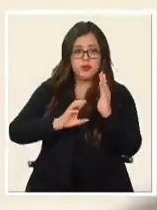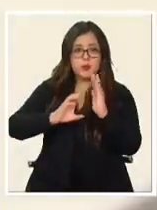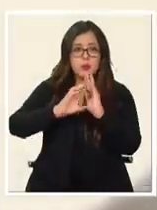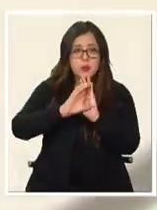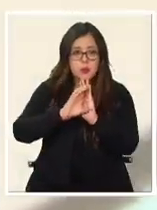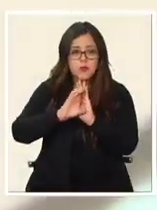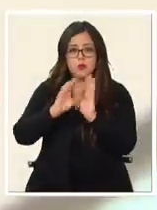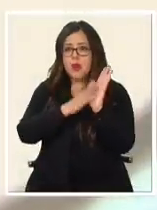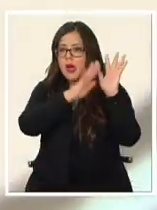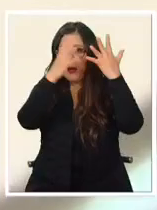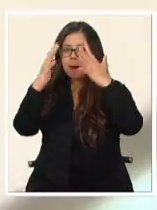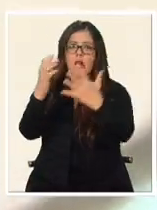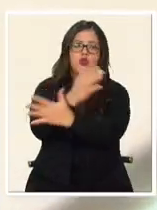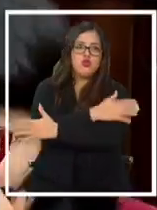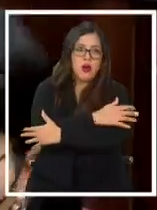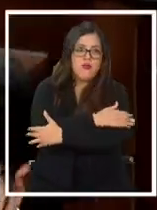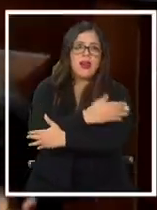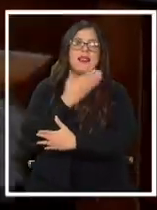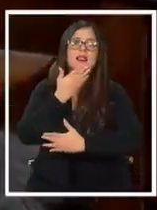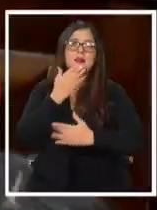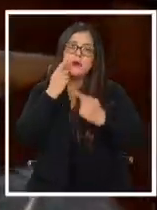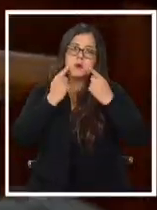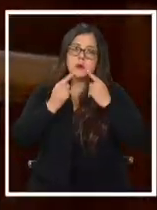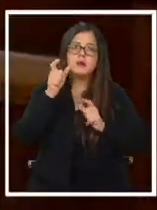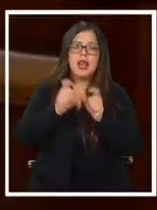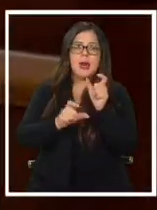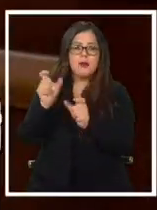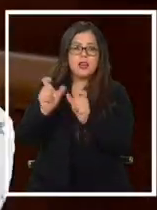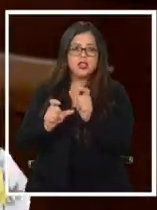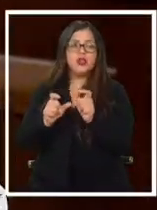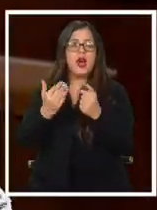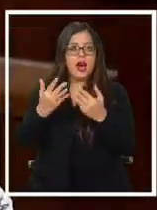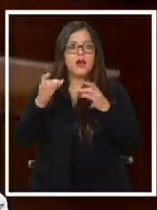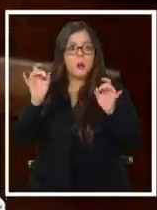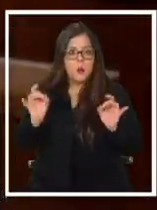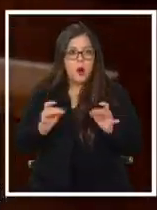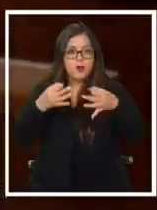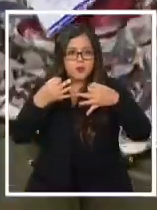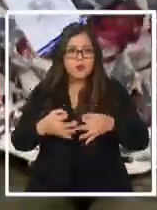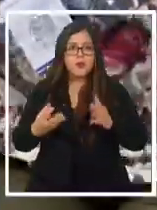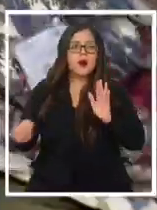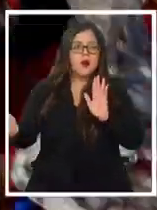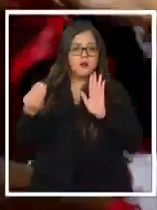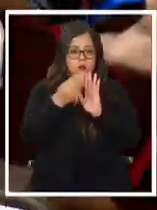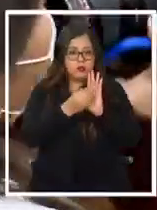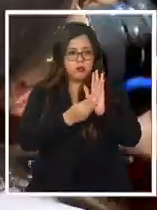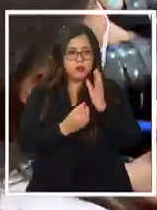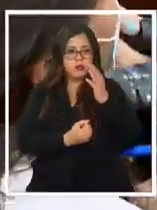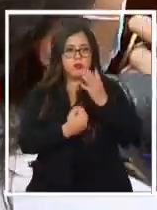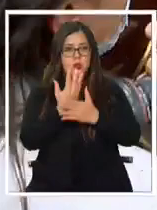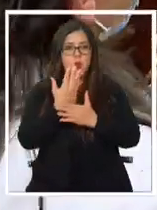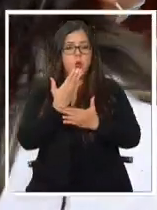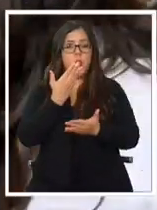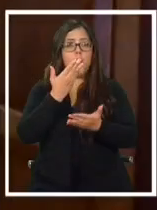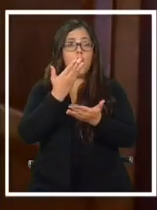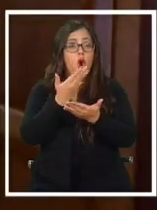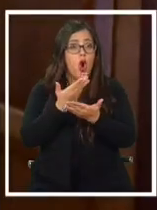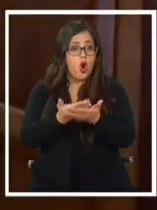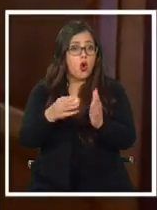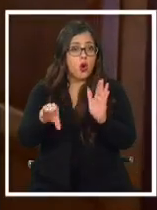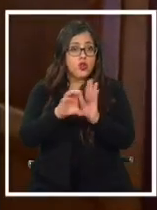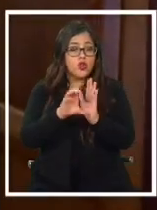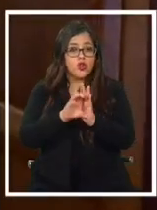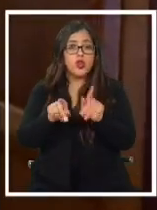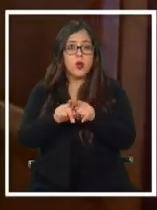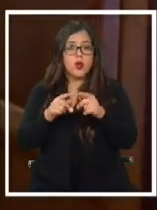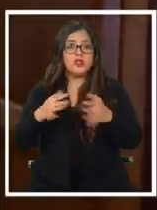Constitucional. Aplausos, abrazos y lágrimas de los convencionales que hicieron posible que en el borrador de la nueva Constitución se garantice el derecho de las